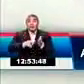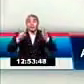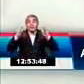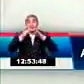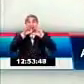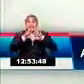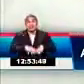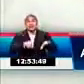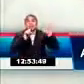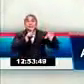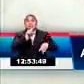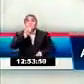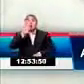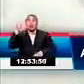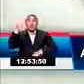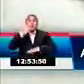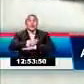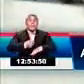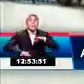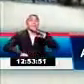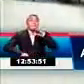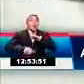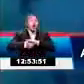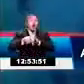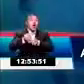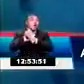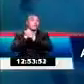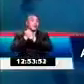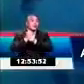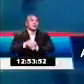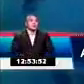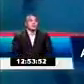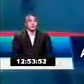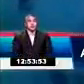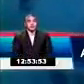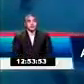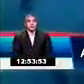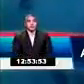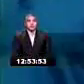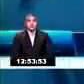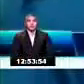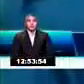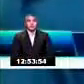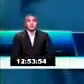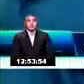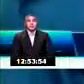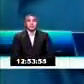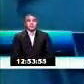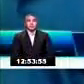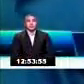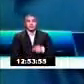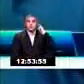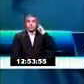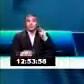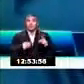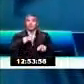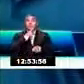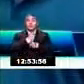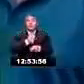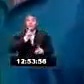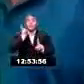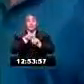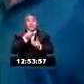64 días de aislamiento preventivo obligatorio. Quiero dejar mi agradecimiento a mi